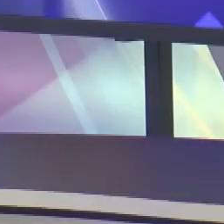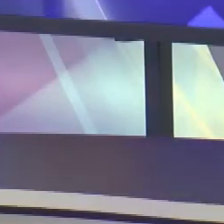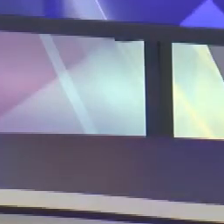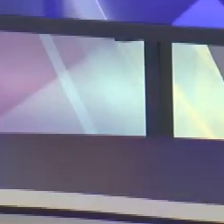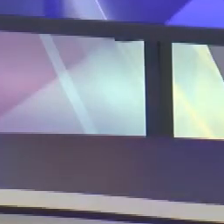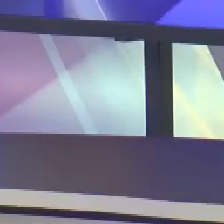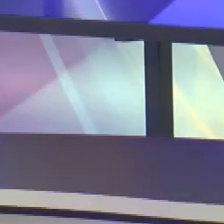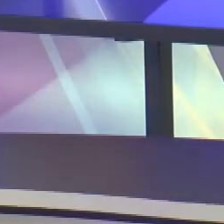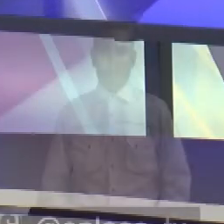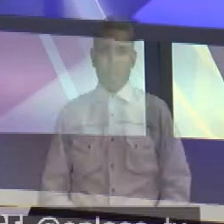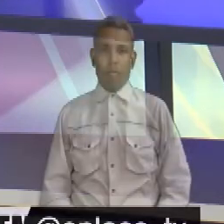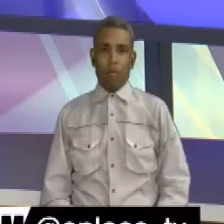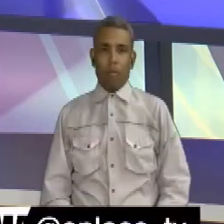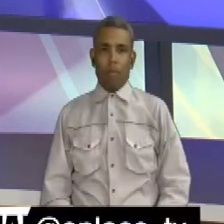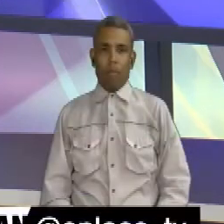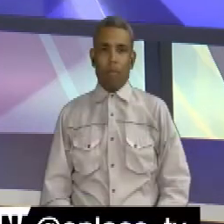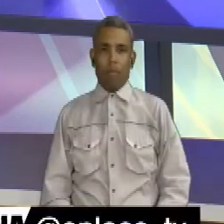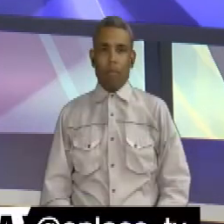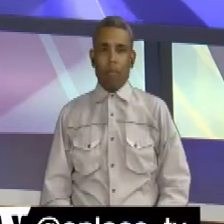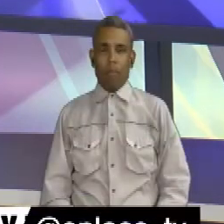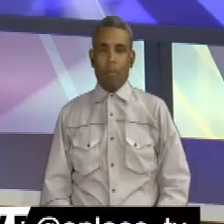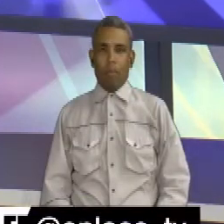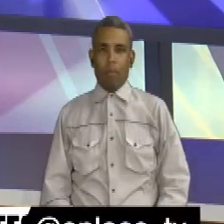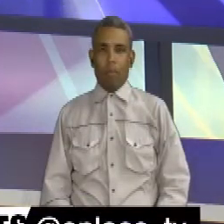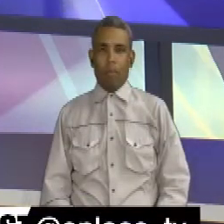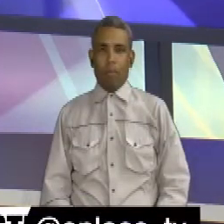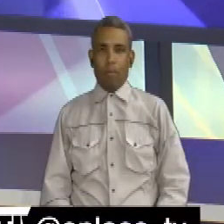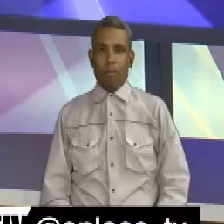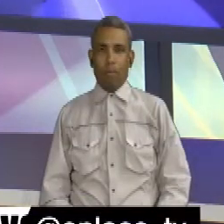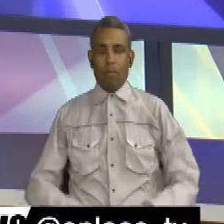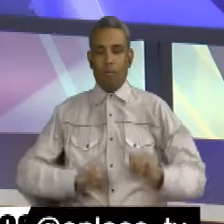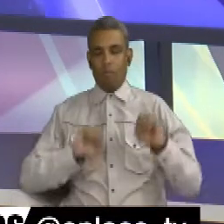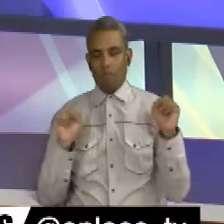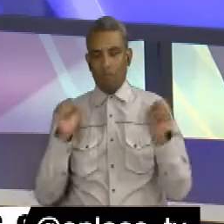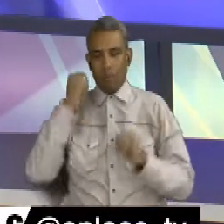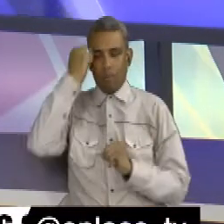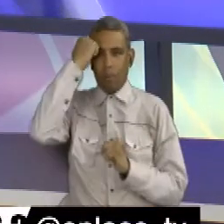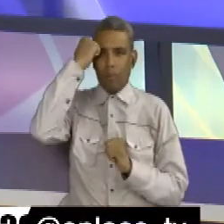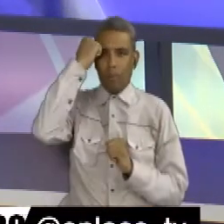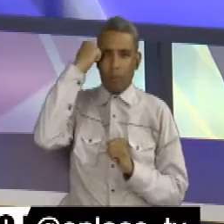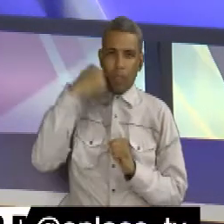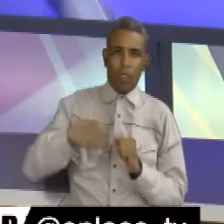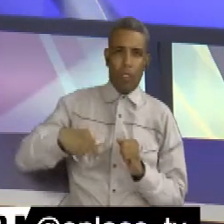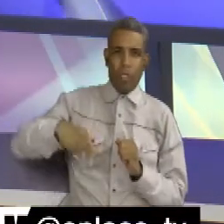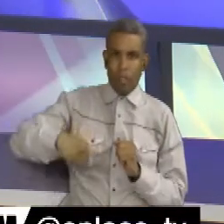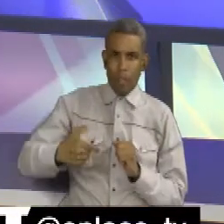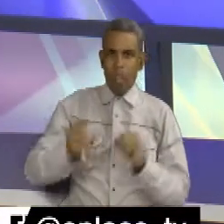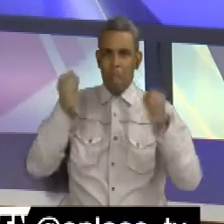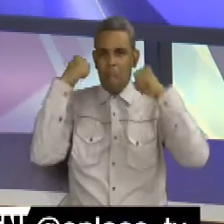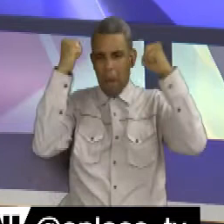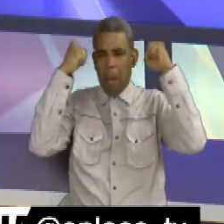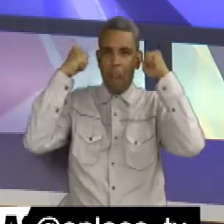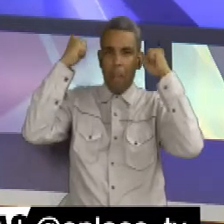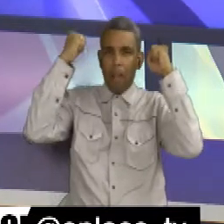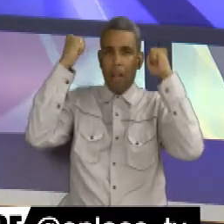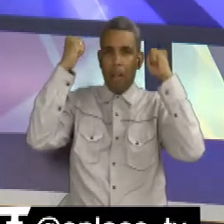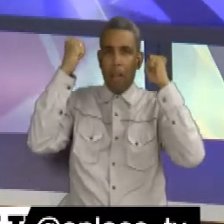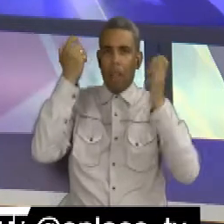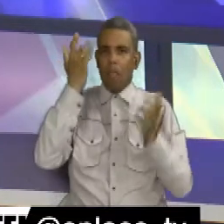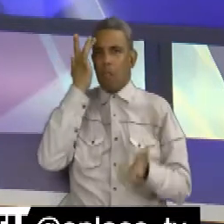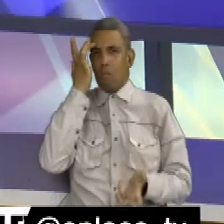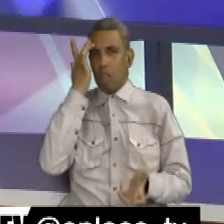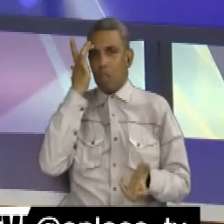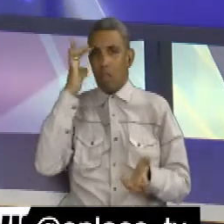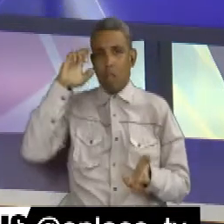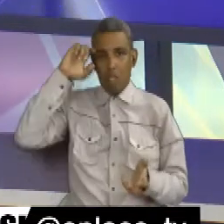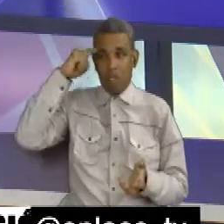Iniciamos con el desarrollo de nuestra información. En horas de la mañana, los docentes de los colegios públicos de Barranca Bermeja protestaron. Aún los manifestantes y el